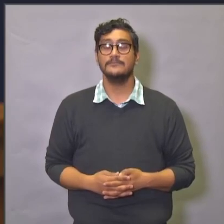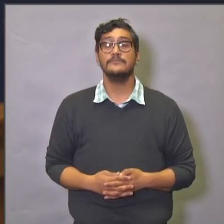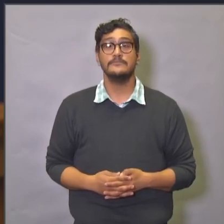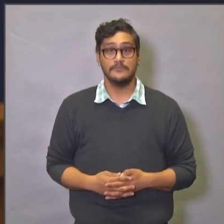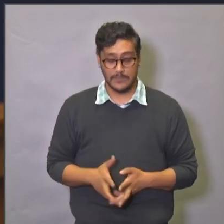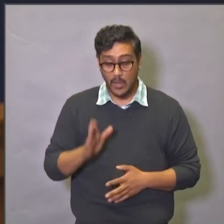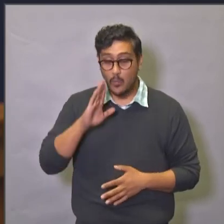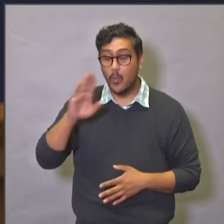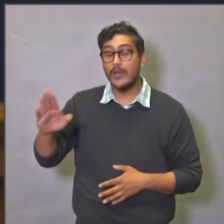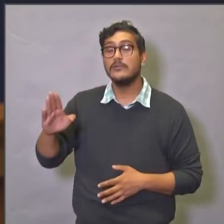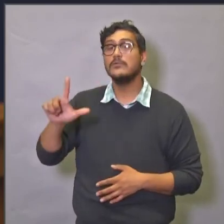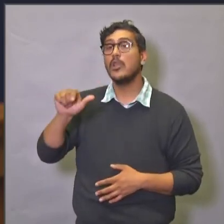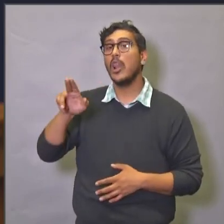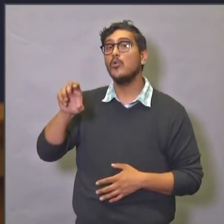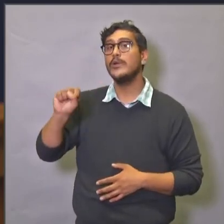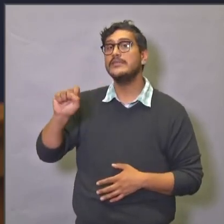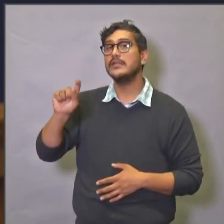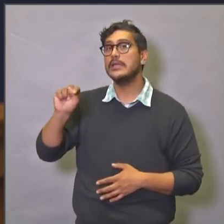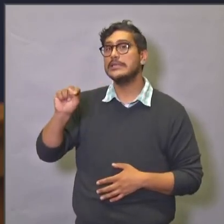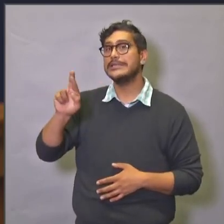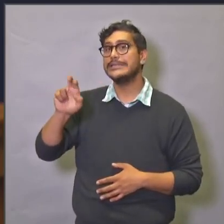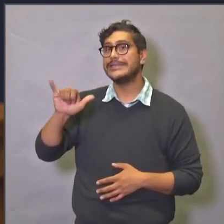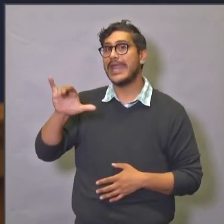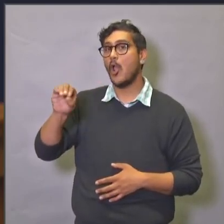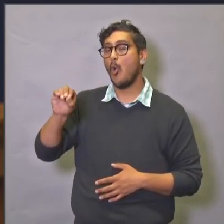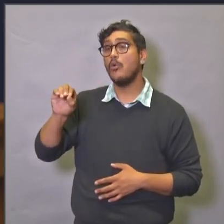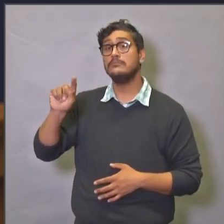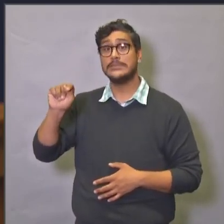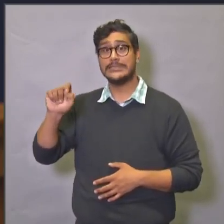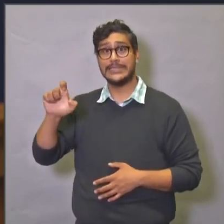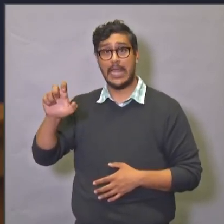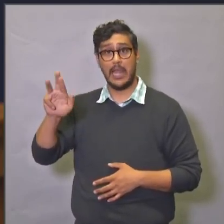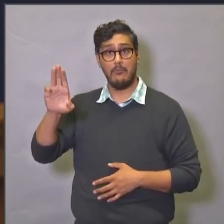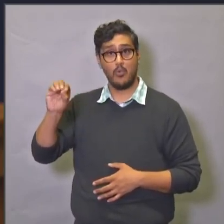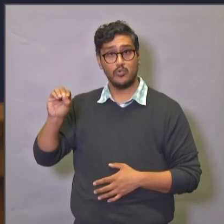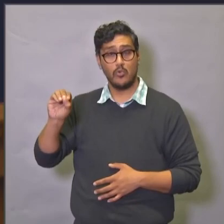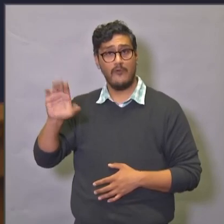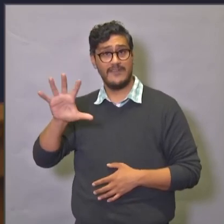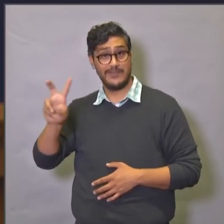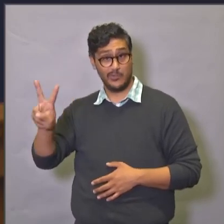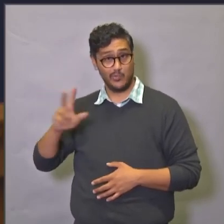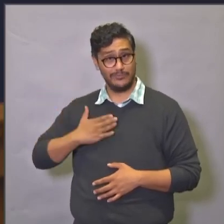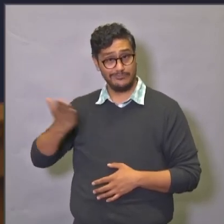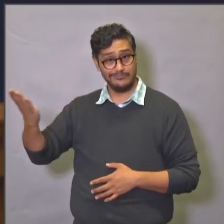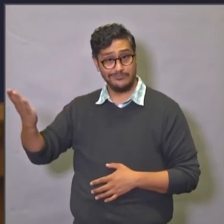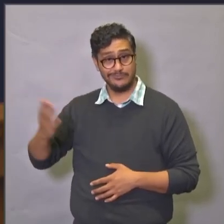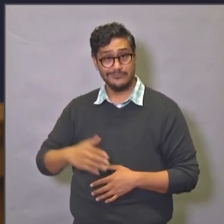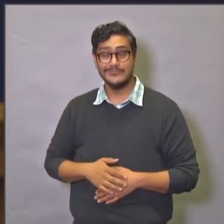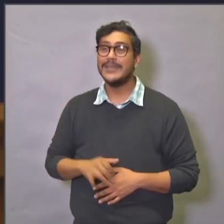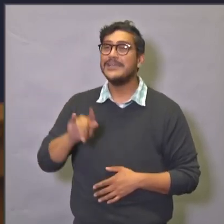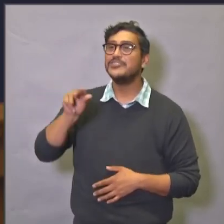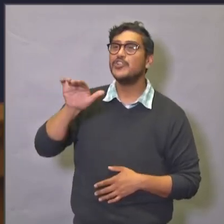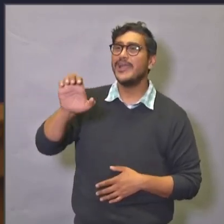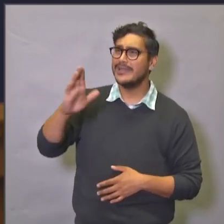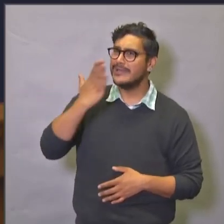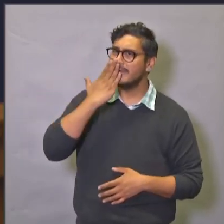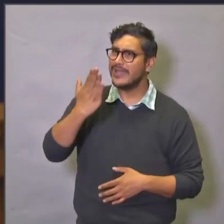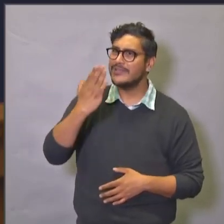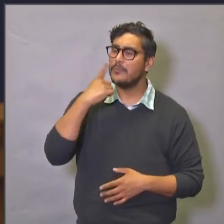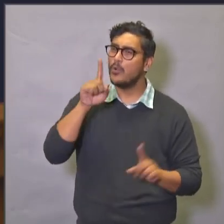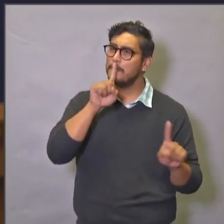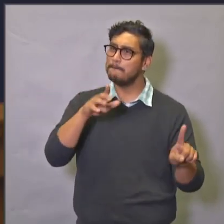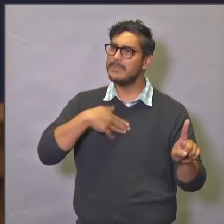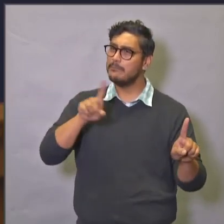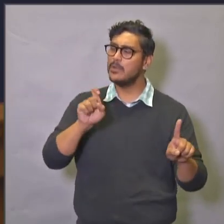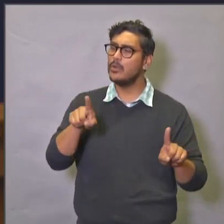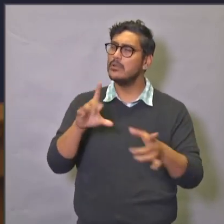And we'll open the line of Luis Trejo with Telemundo 52. Your line is now open. Jacqueline, gracias por tomar mi pregunta. Tiene